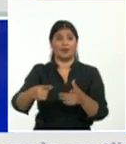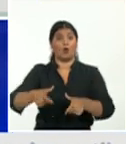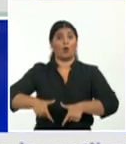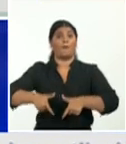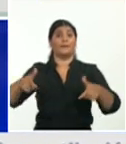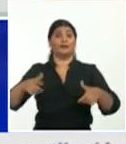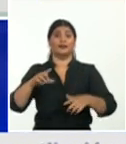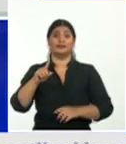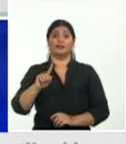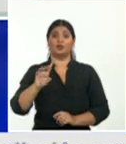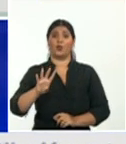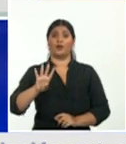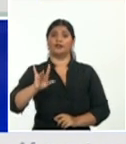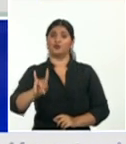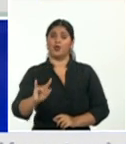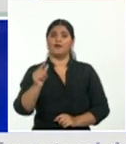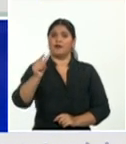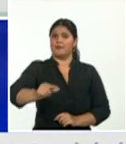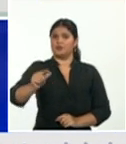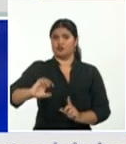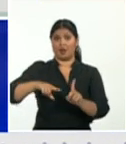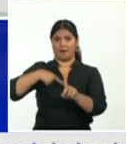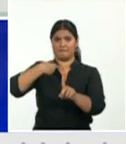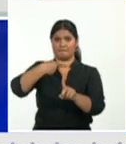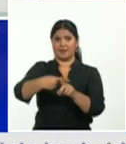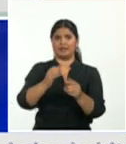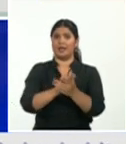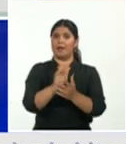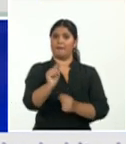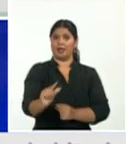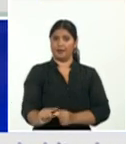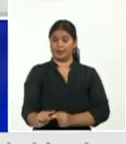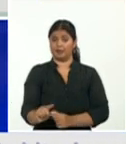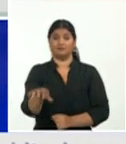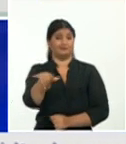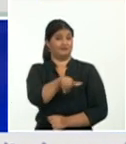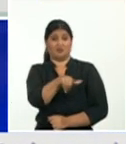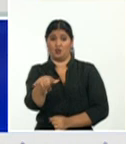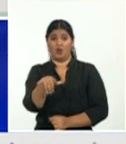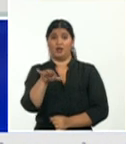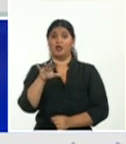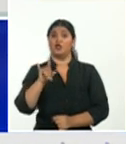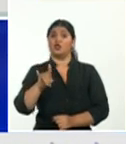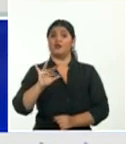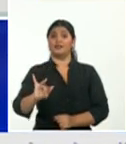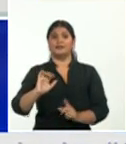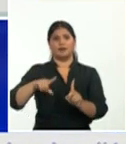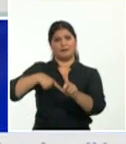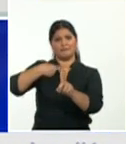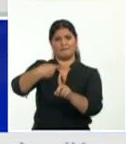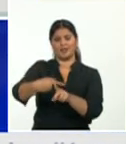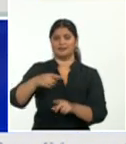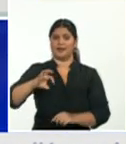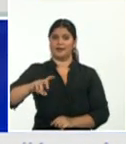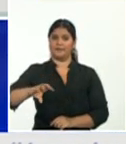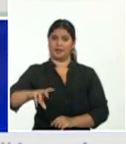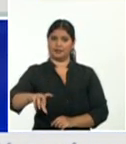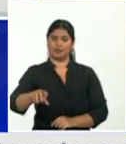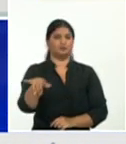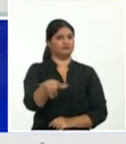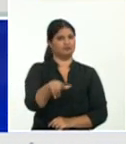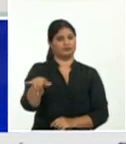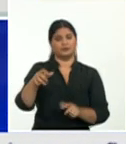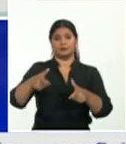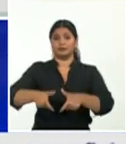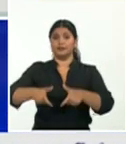más. De Mayabeque tampoco, 97 más. Pinar del Río tampoco,